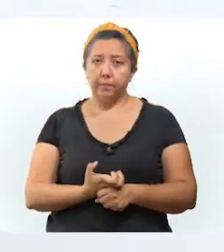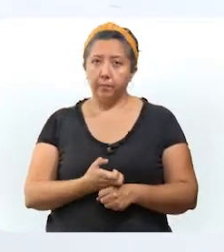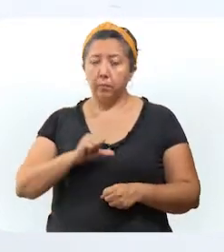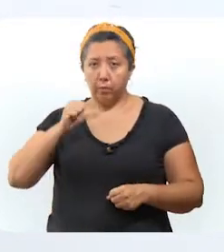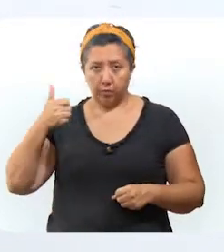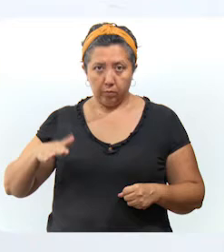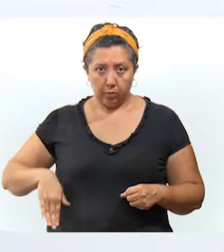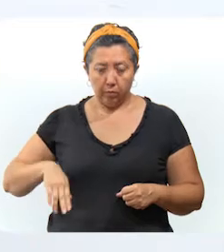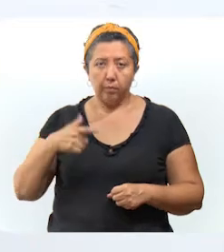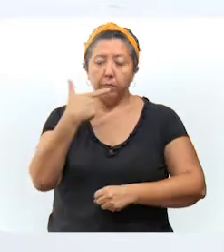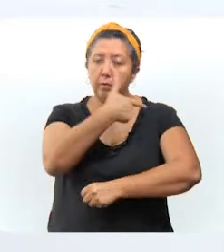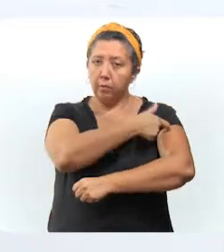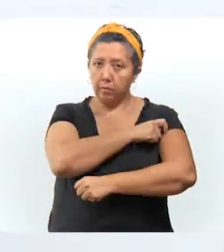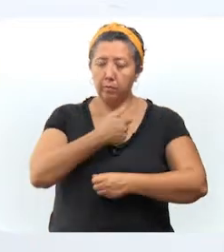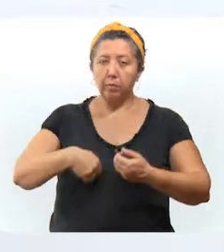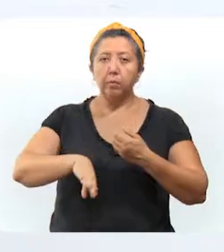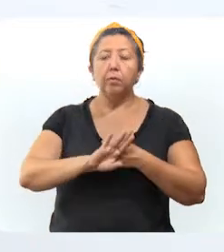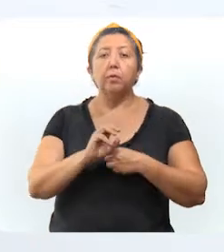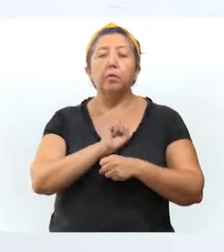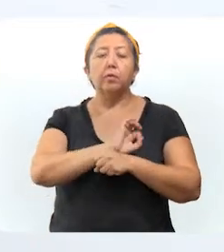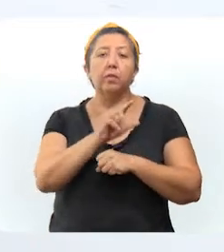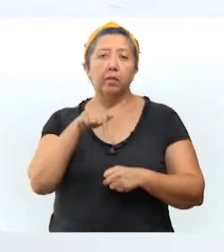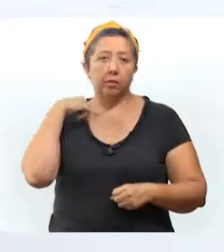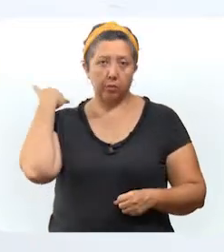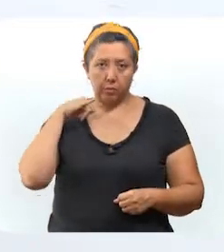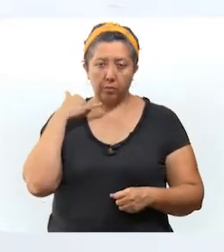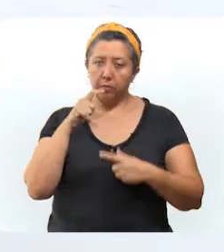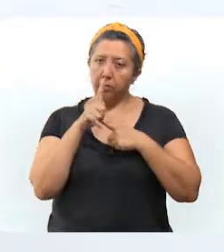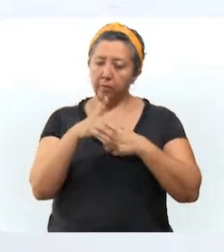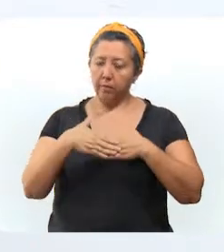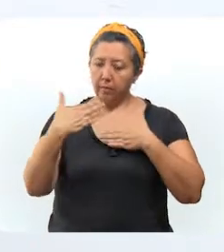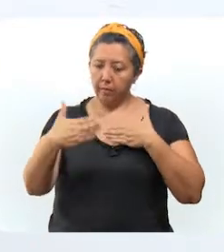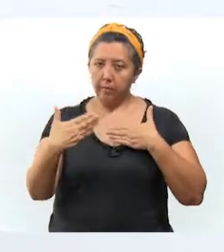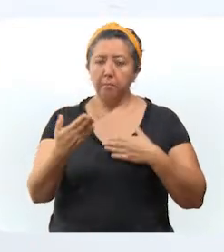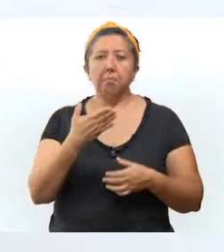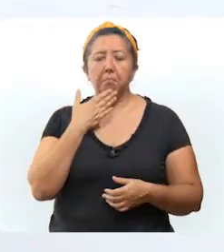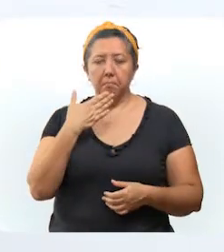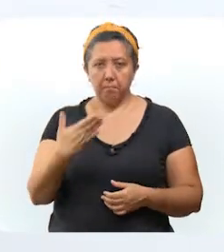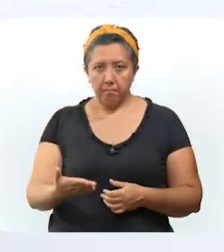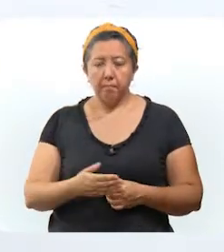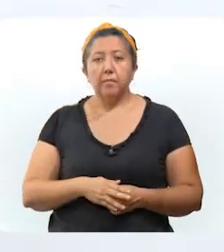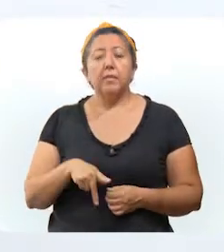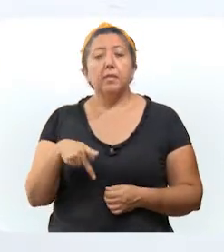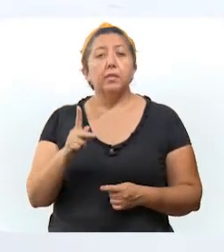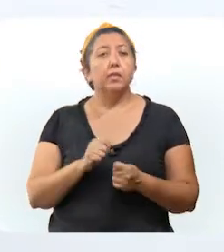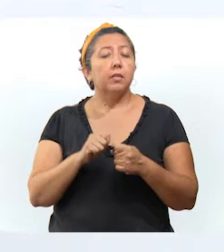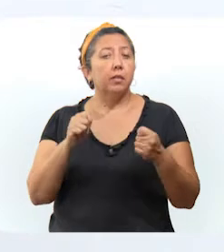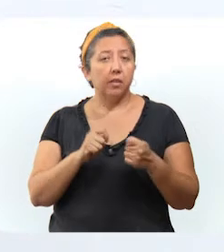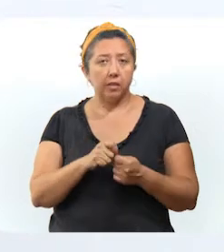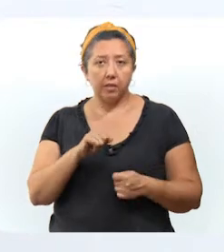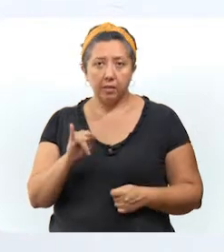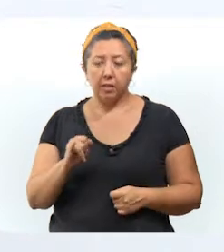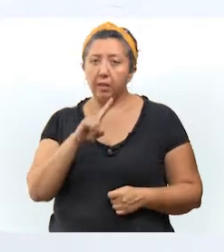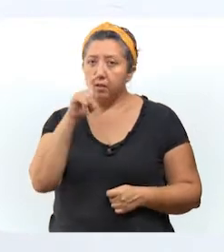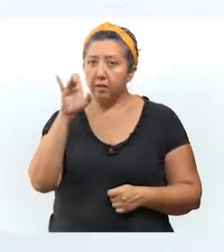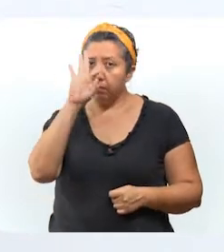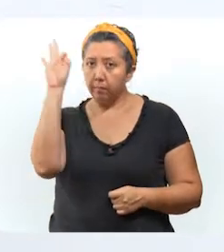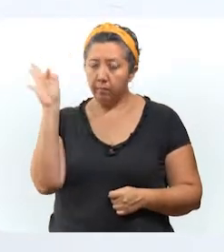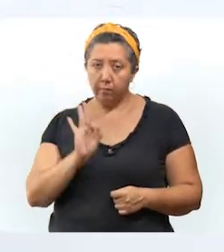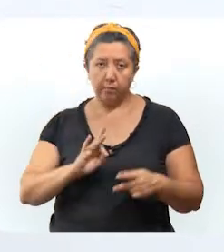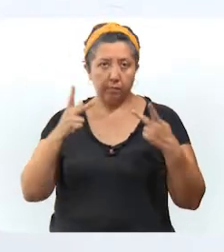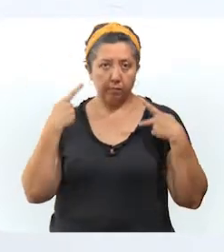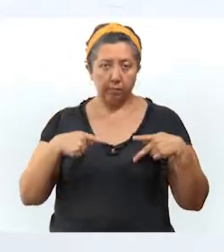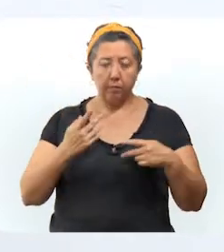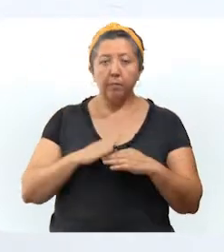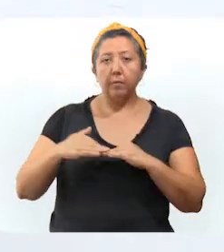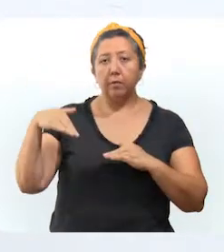Por otra parte, la vacunación contra el coronavirus en Yucatán continúa avanzando a muy buen ritmo. Tanto es así que el 100% de la